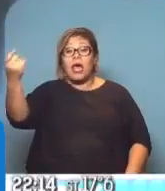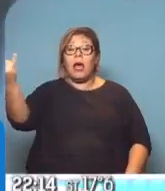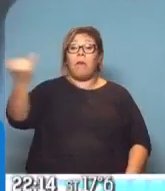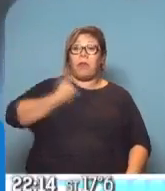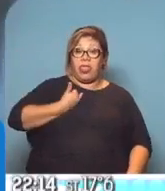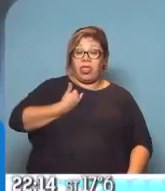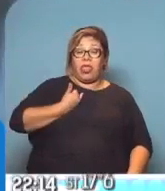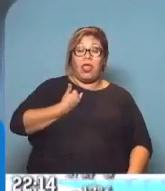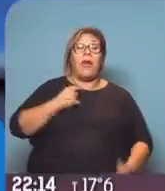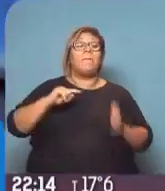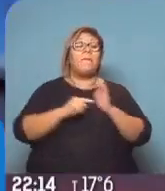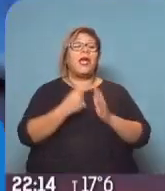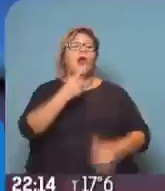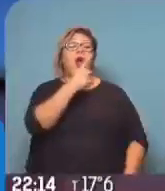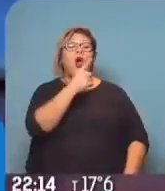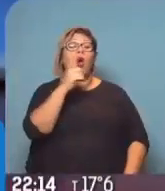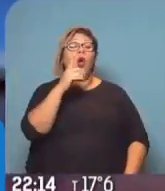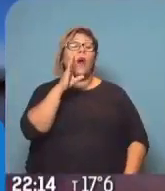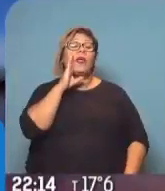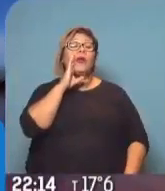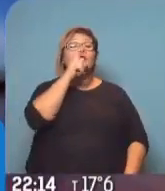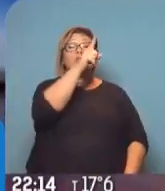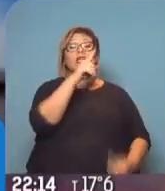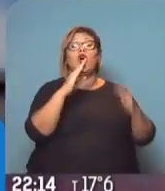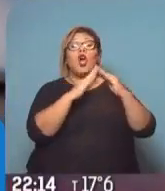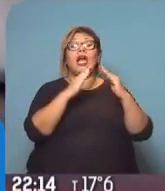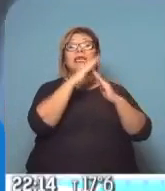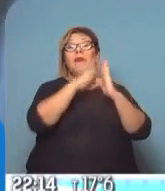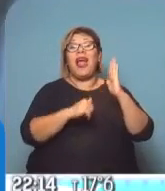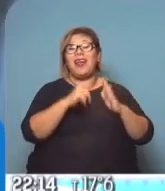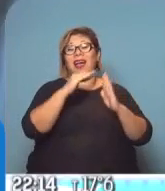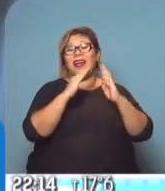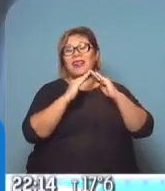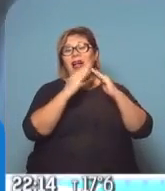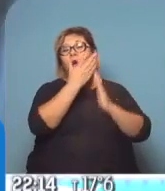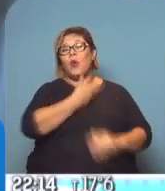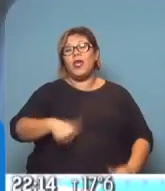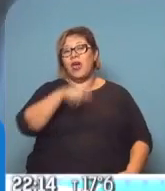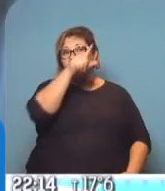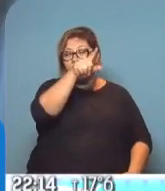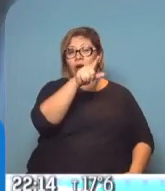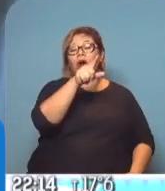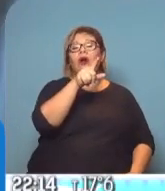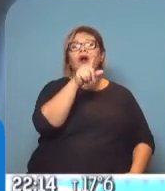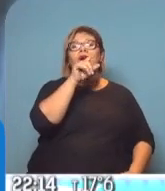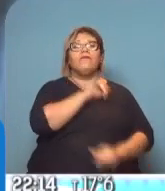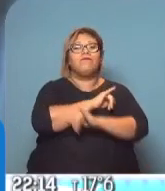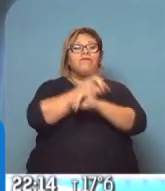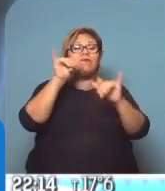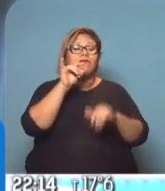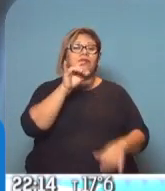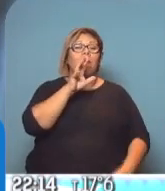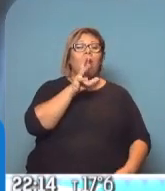Casa Blanca, está todo bien, pero si lo filtra el Kremlin está mal. O sea, todos vivimos de filtraciones. No veo